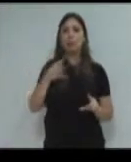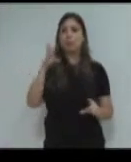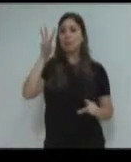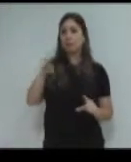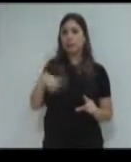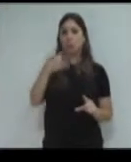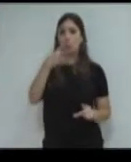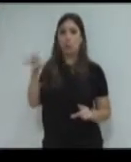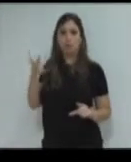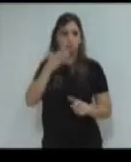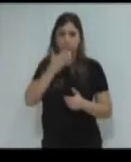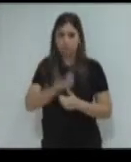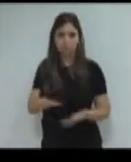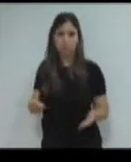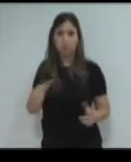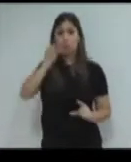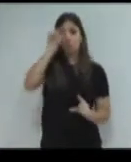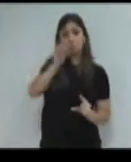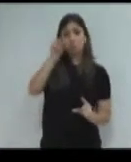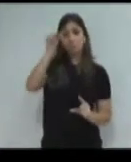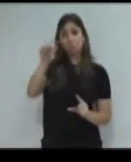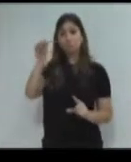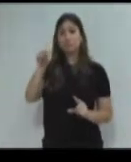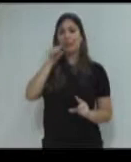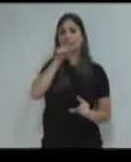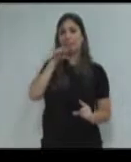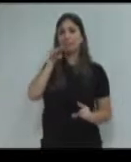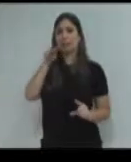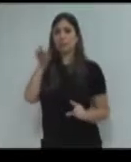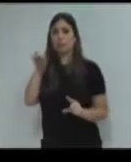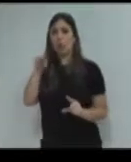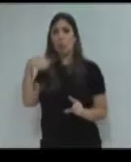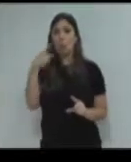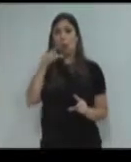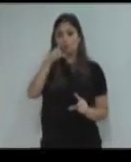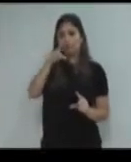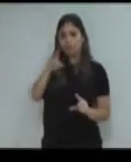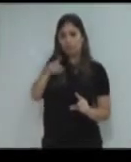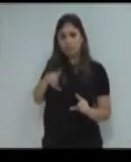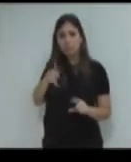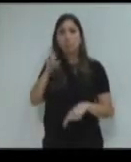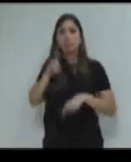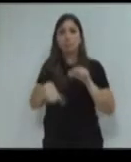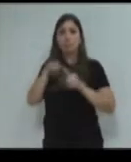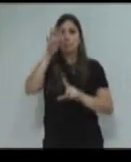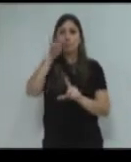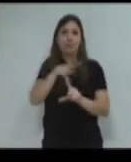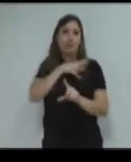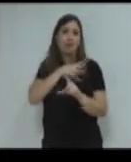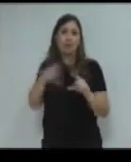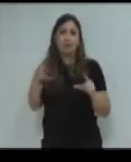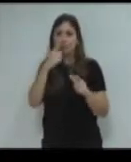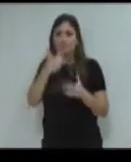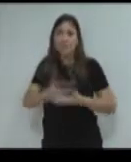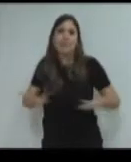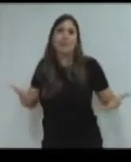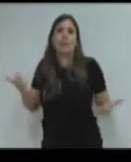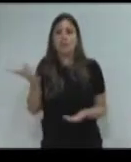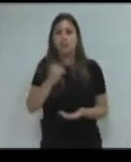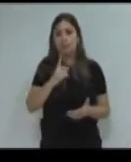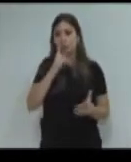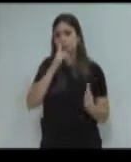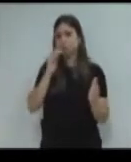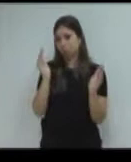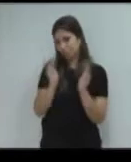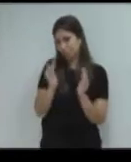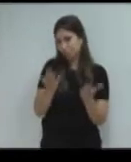columnas y 4 filas. Las columnas son tal, tal, tal. Y después que la estructura de las tablas no sean grandes, o sea, que sean